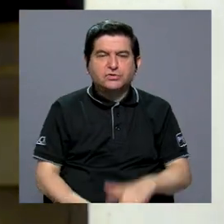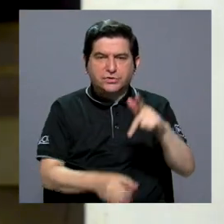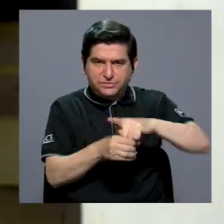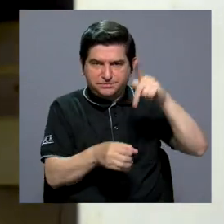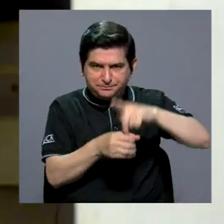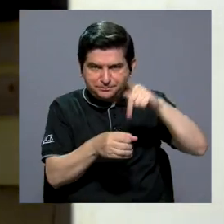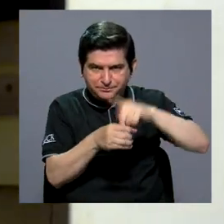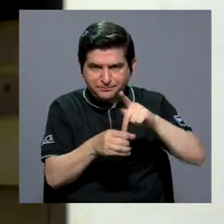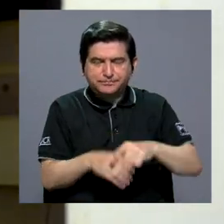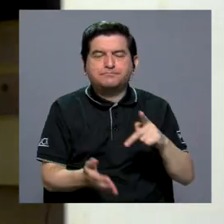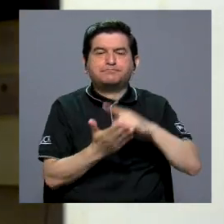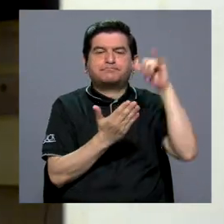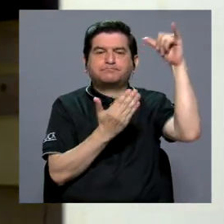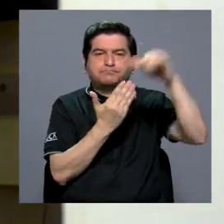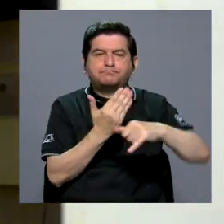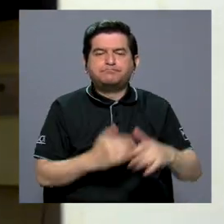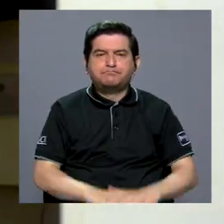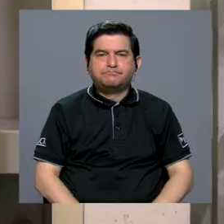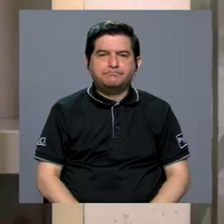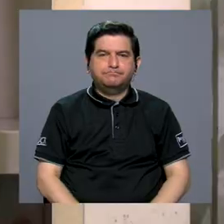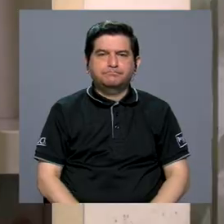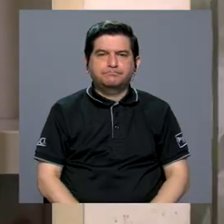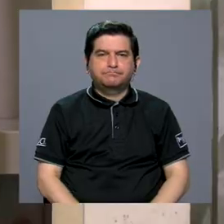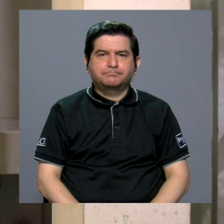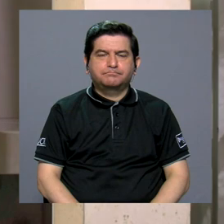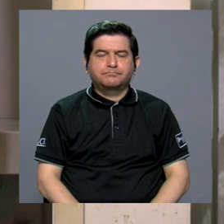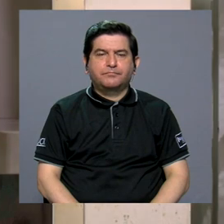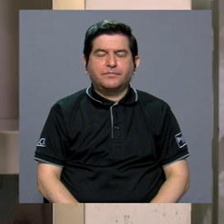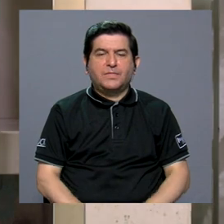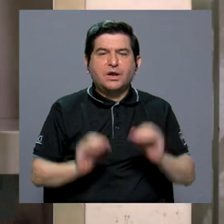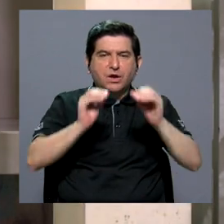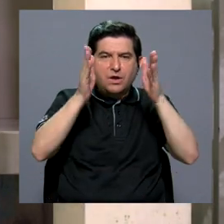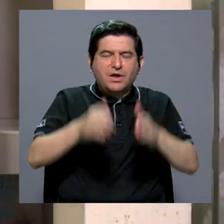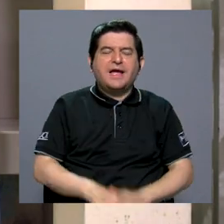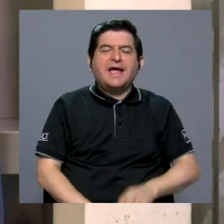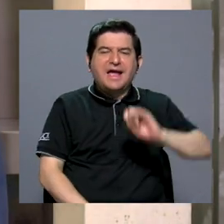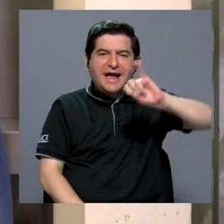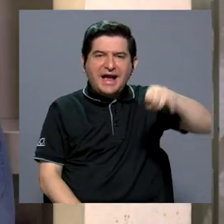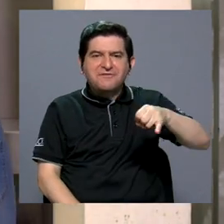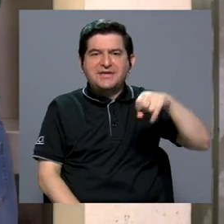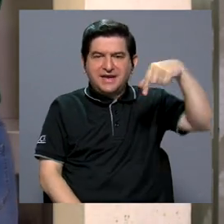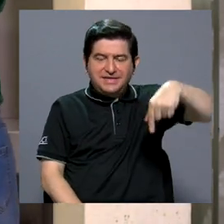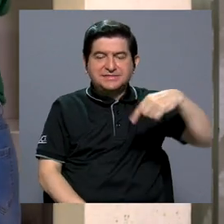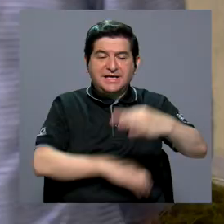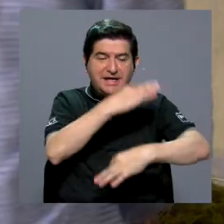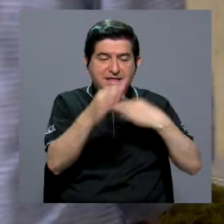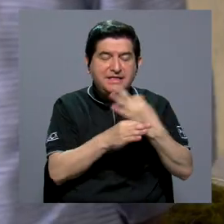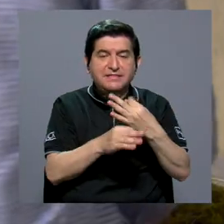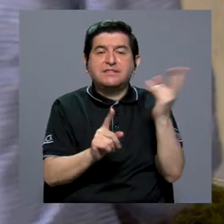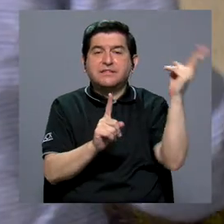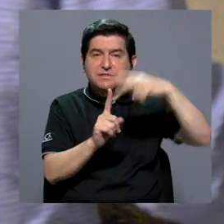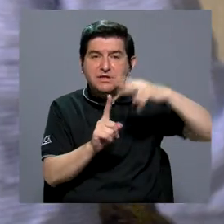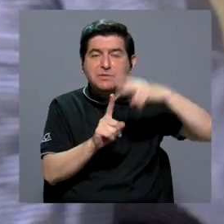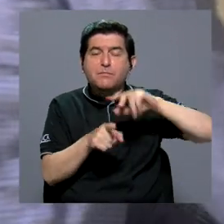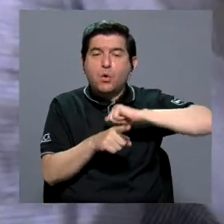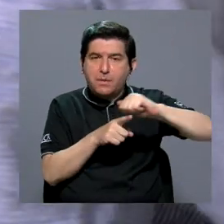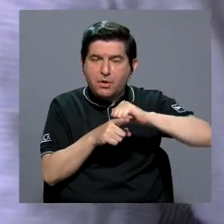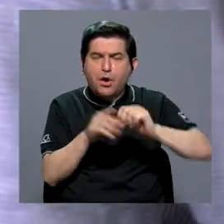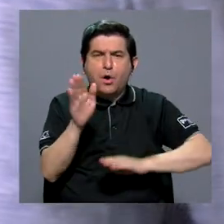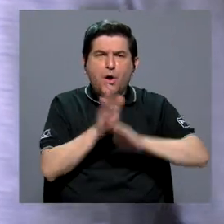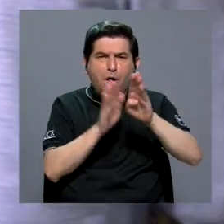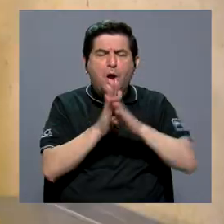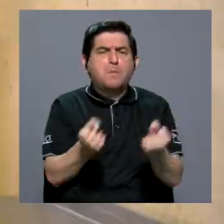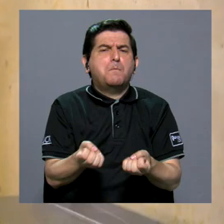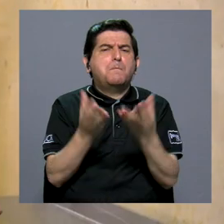fueron los involucrados en este proyecto. Para el docente Javier Quesada, este tipo de aplicaciones